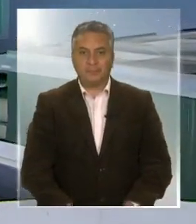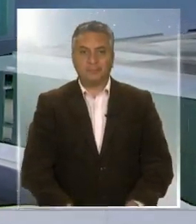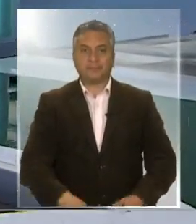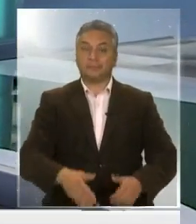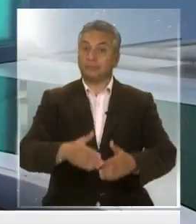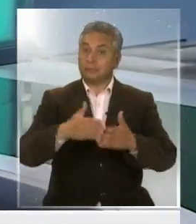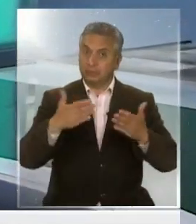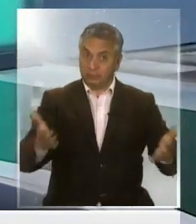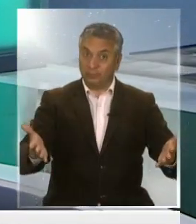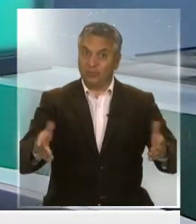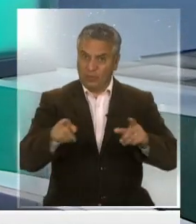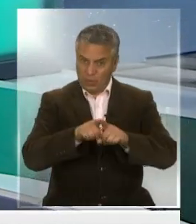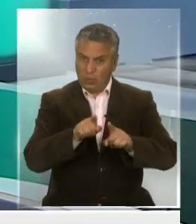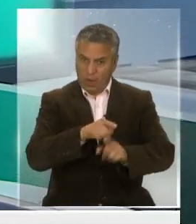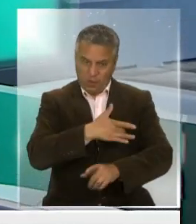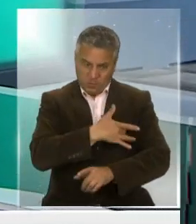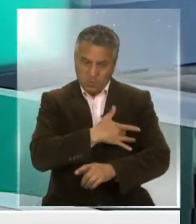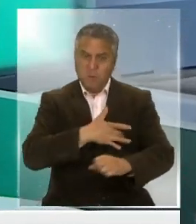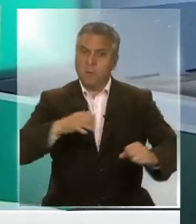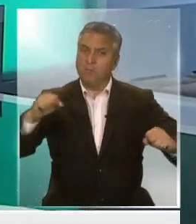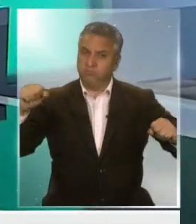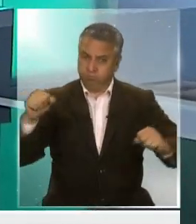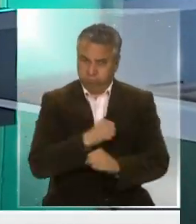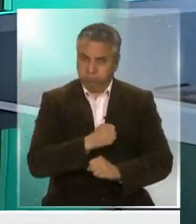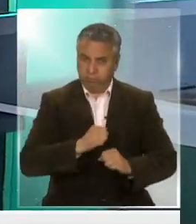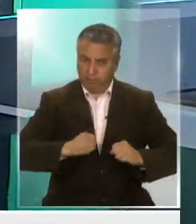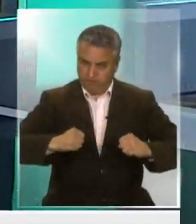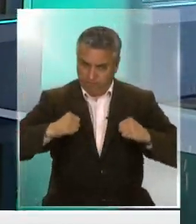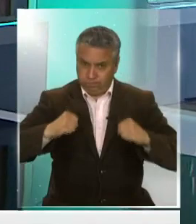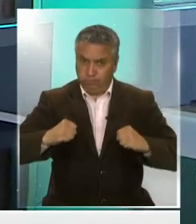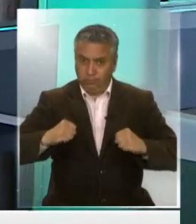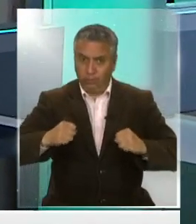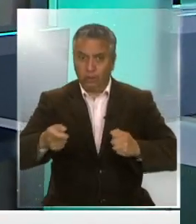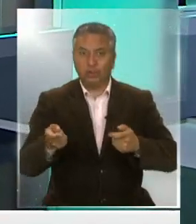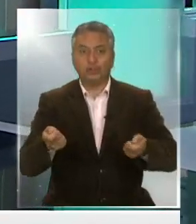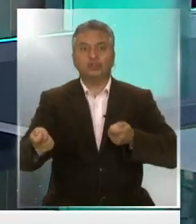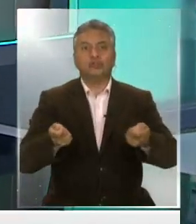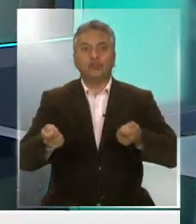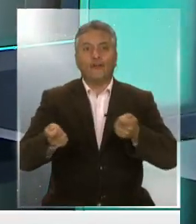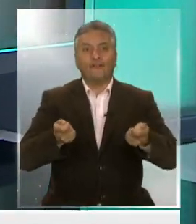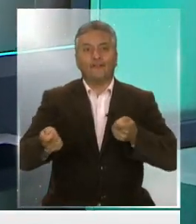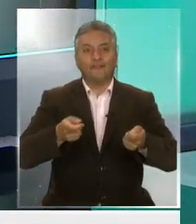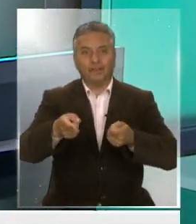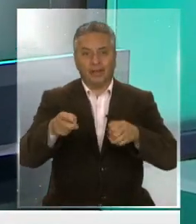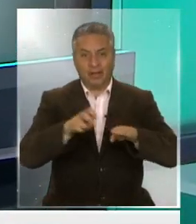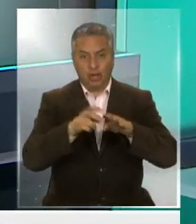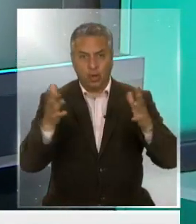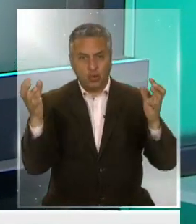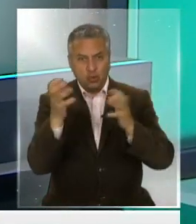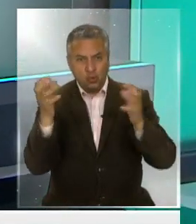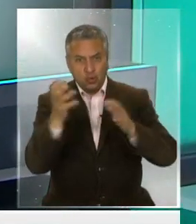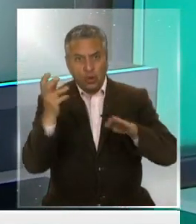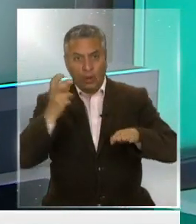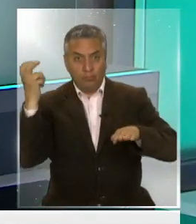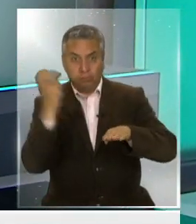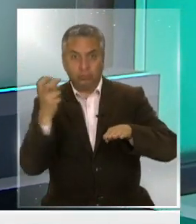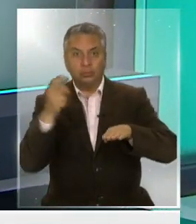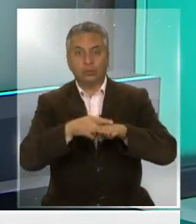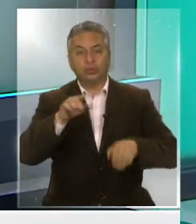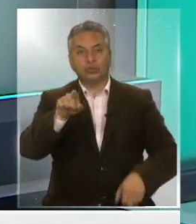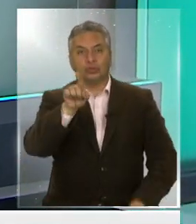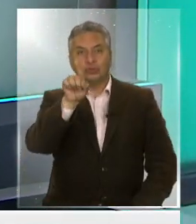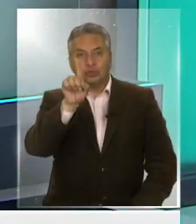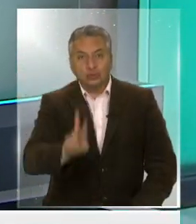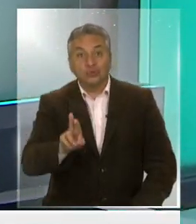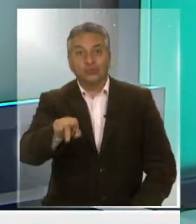Temple y sangre fría tuvo el chofer de una aplicación quien fue víctima de un violento asalto en la zona sur de Santiago.